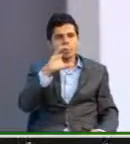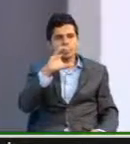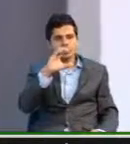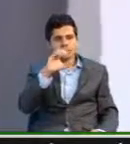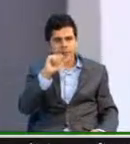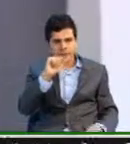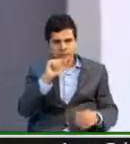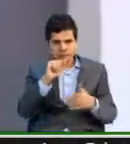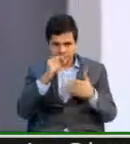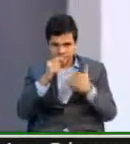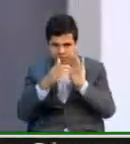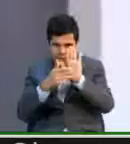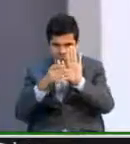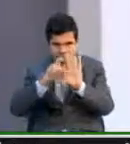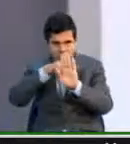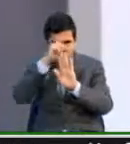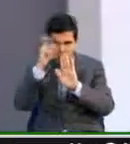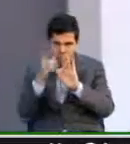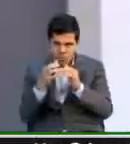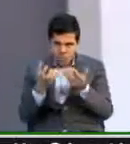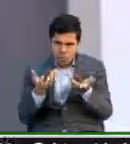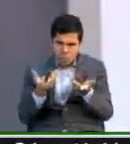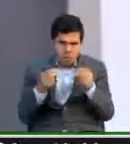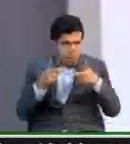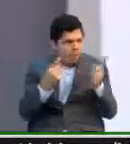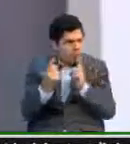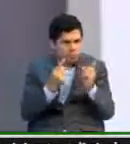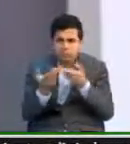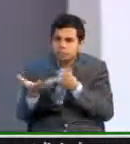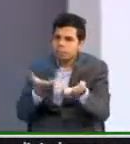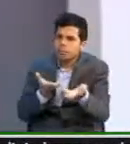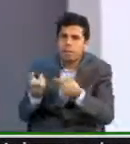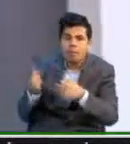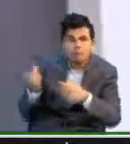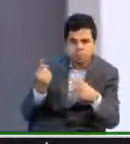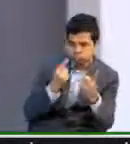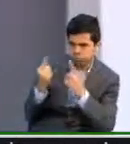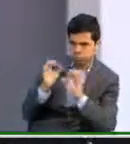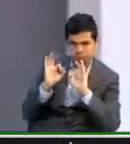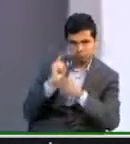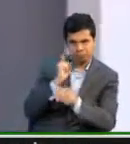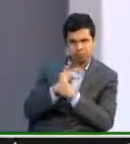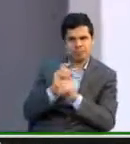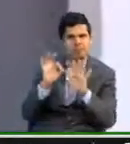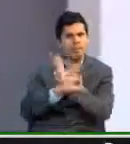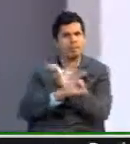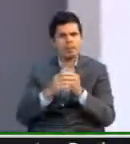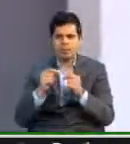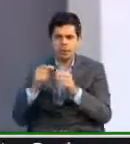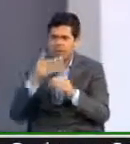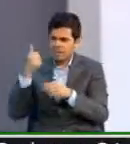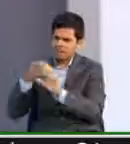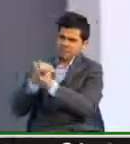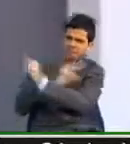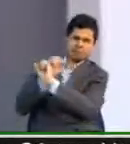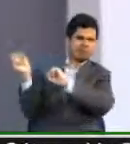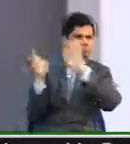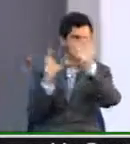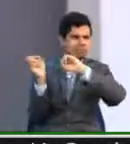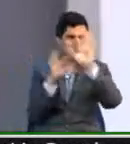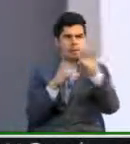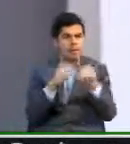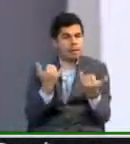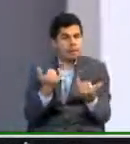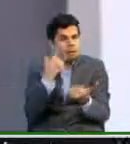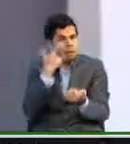estén conformes, y que son muchos los que no están conformes con el servicio de Caprecon, podrán solicitar el traslado. Sin embargo, se va a dar un compás de